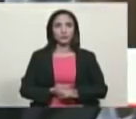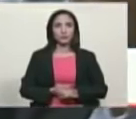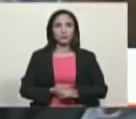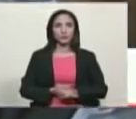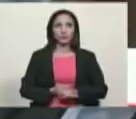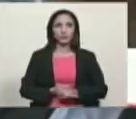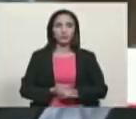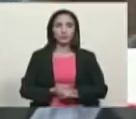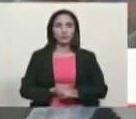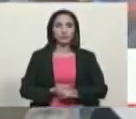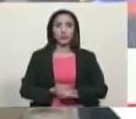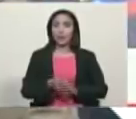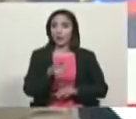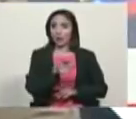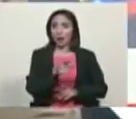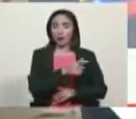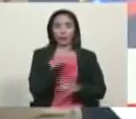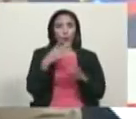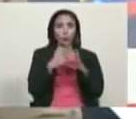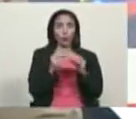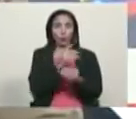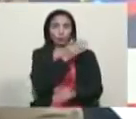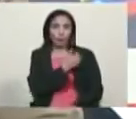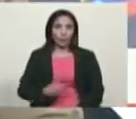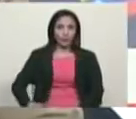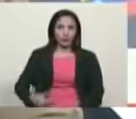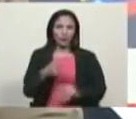Se ha puesto Pedro Sánchez a la cola